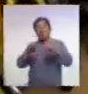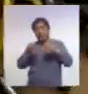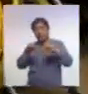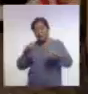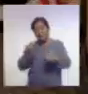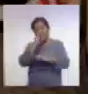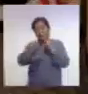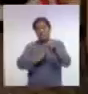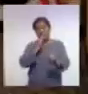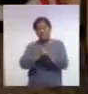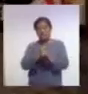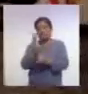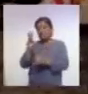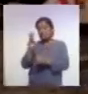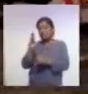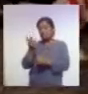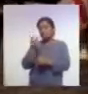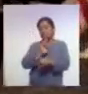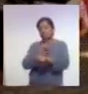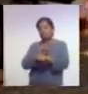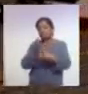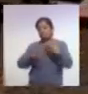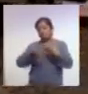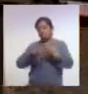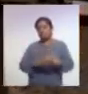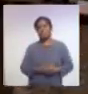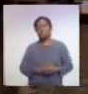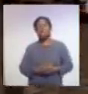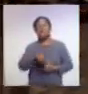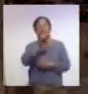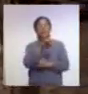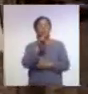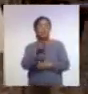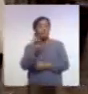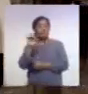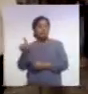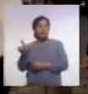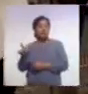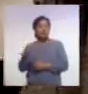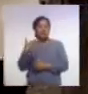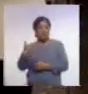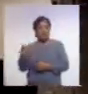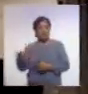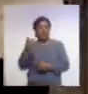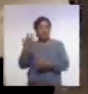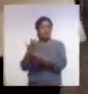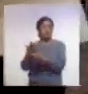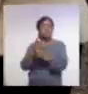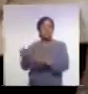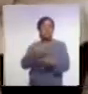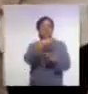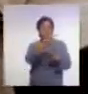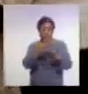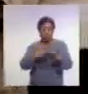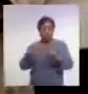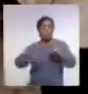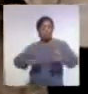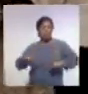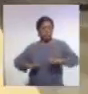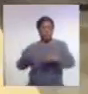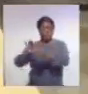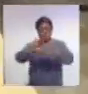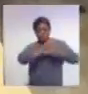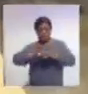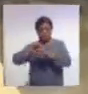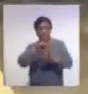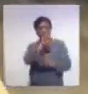Asuntos Antinarcóticos y Procuración de Justicia. Eduardo Valiente Hernández, secretario de Seguridad Ciudadana, señaló que este programa es parte de las acciones coordinadas entre